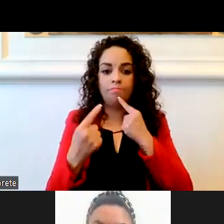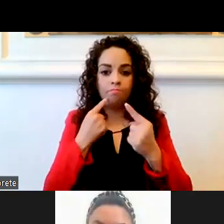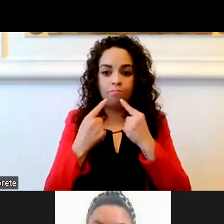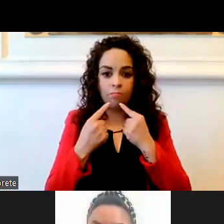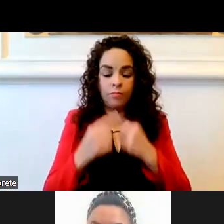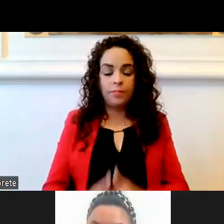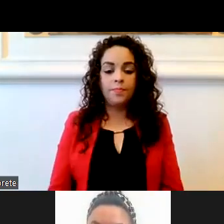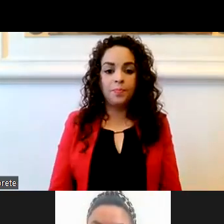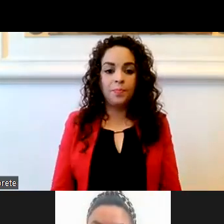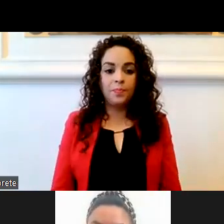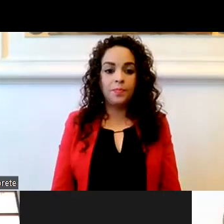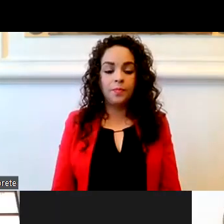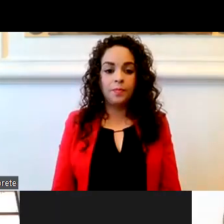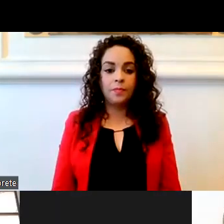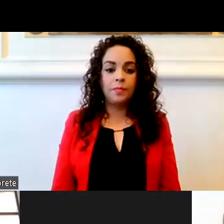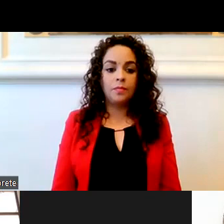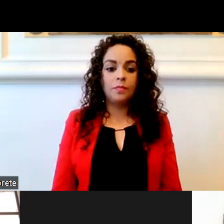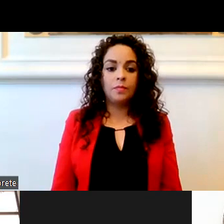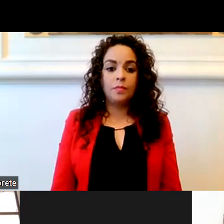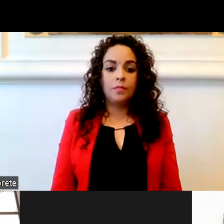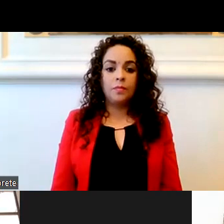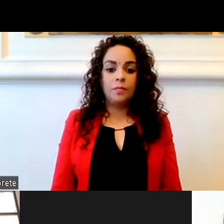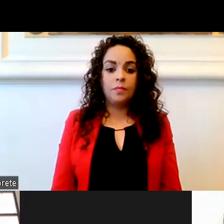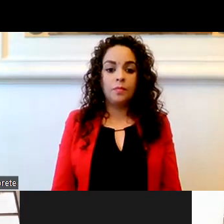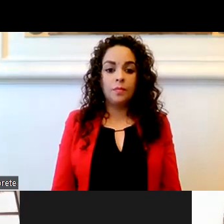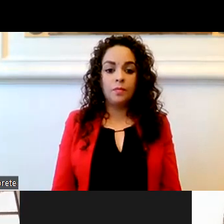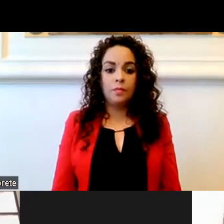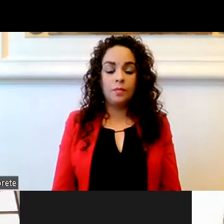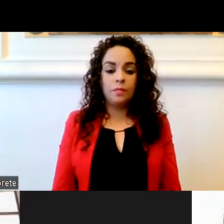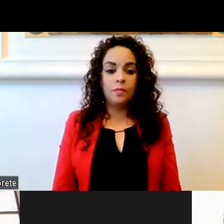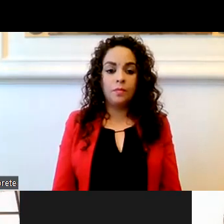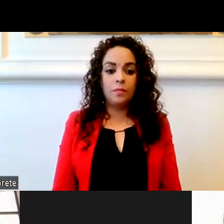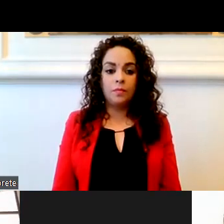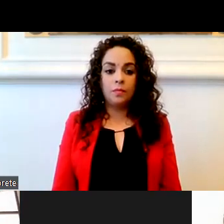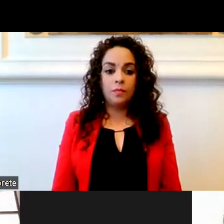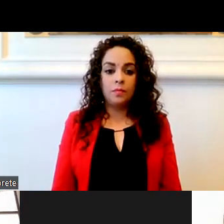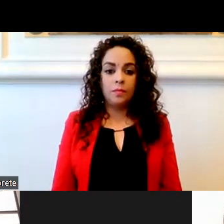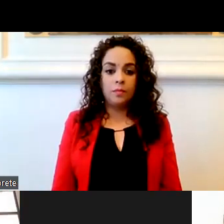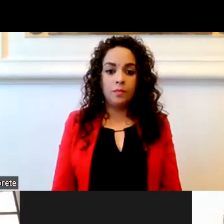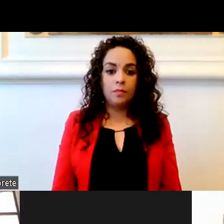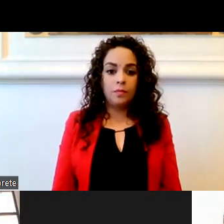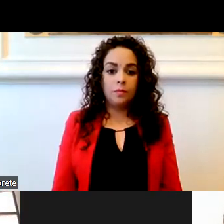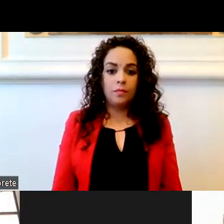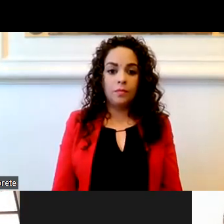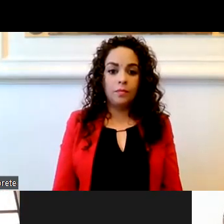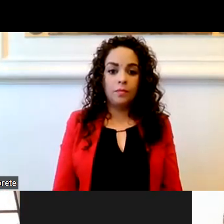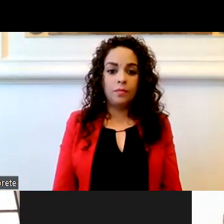Sí, Sí, perdón,